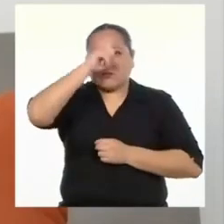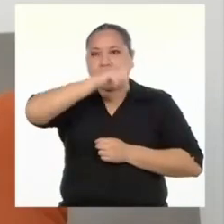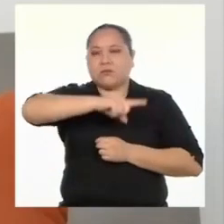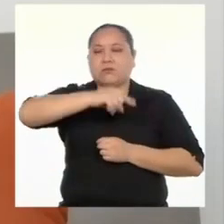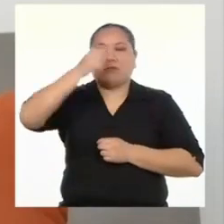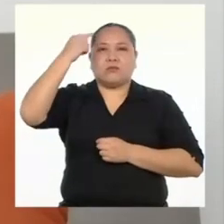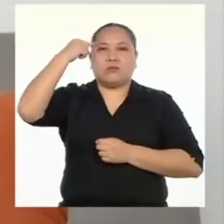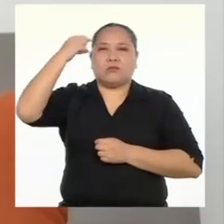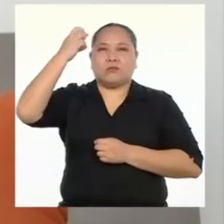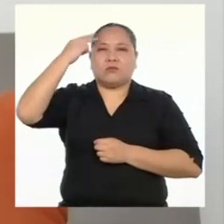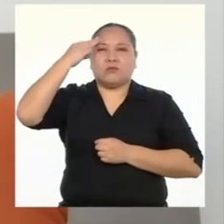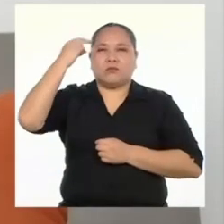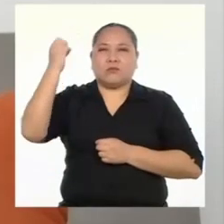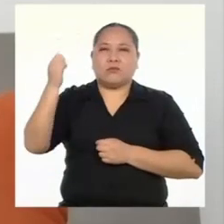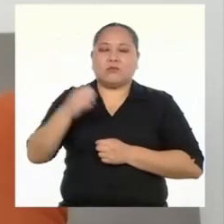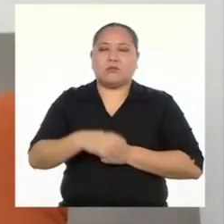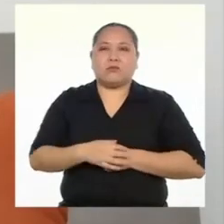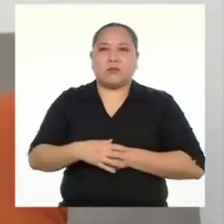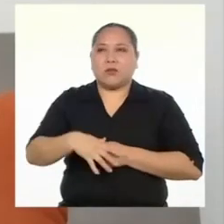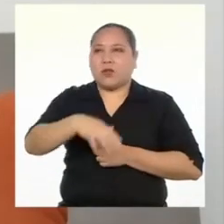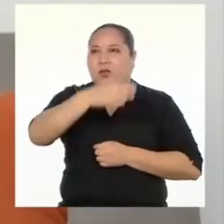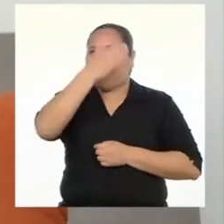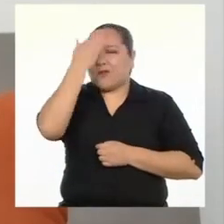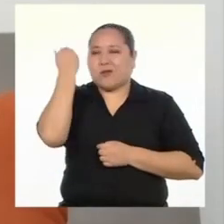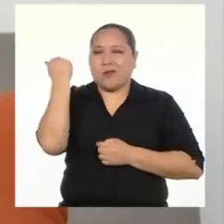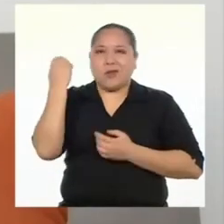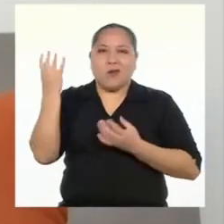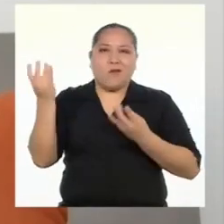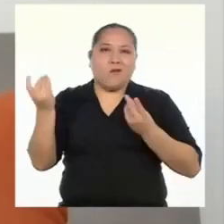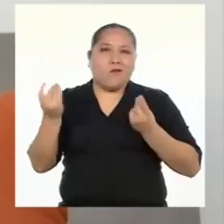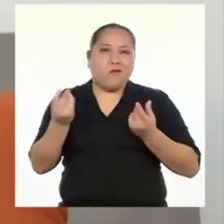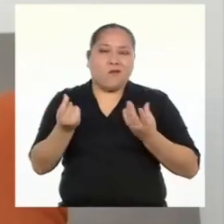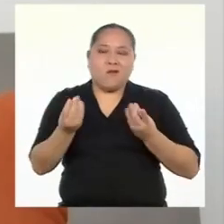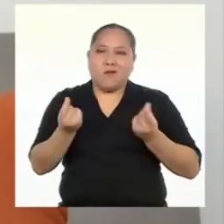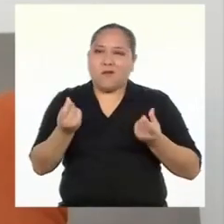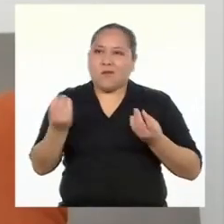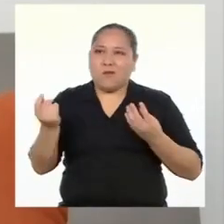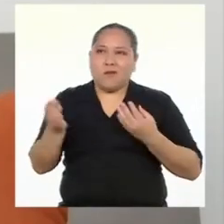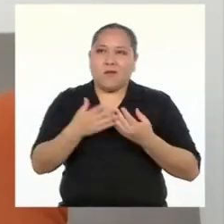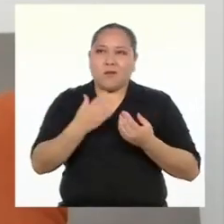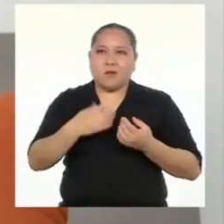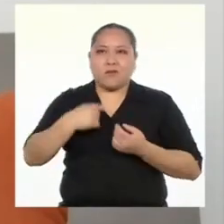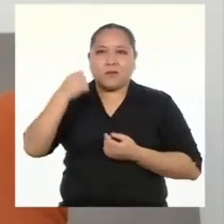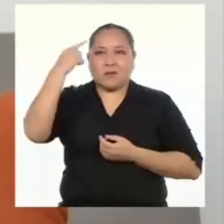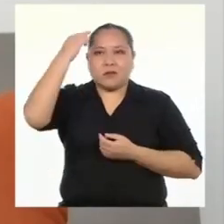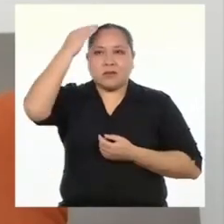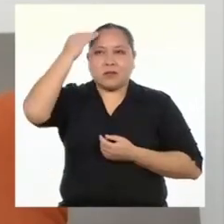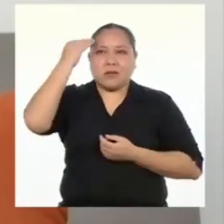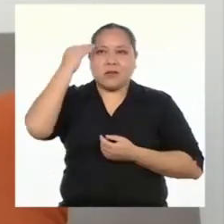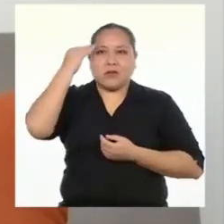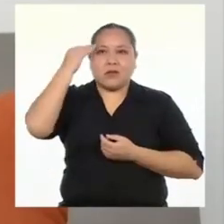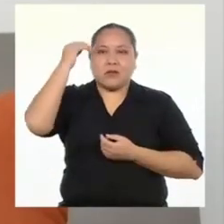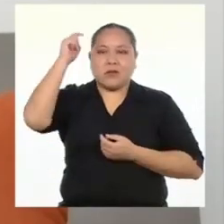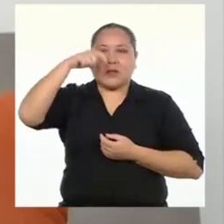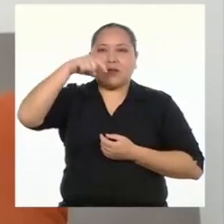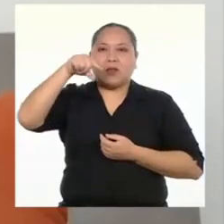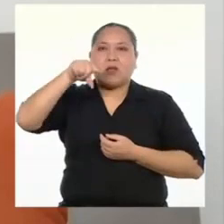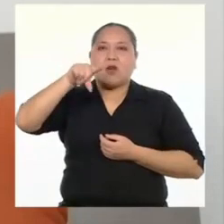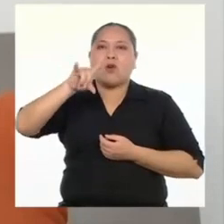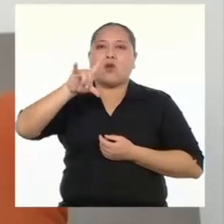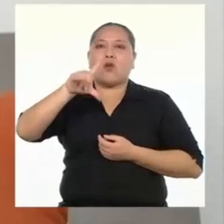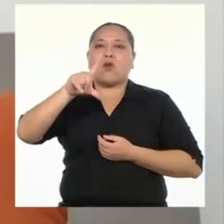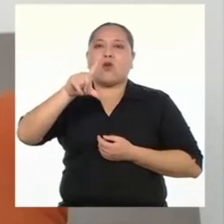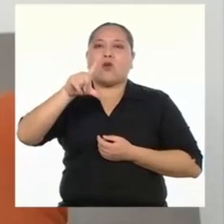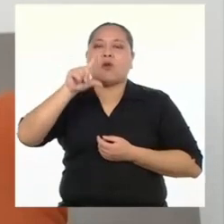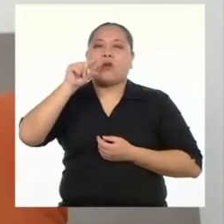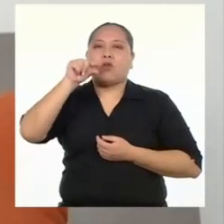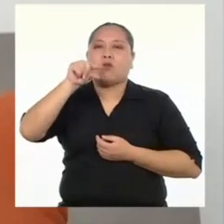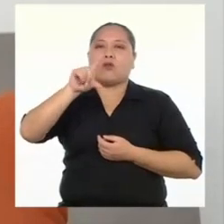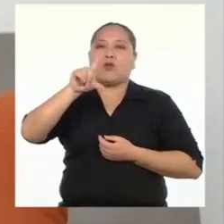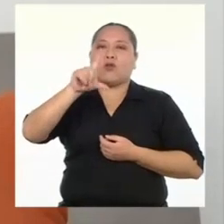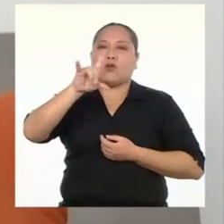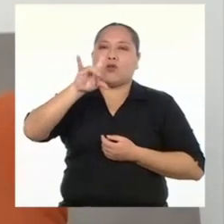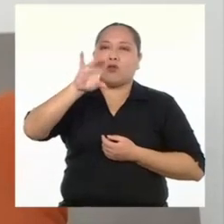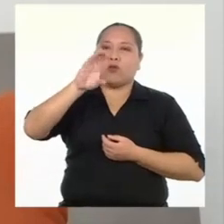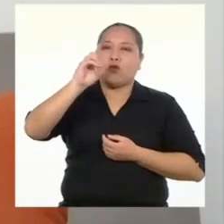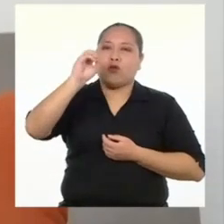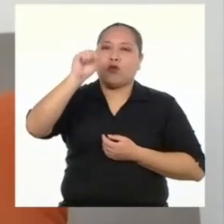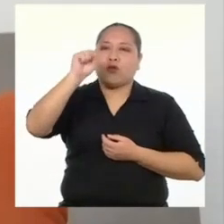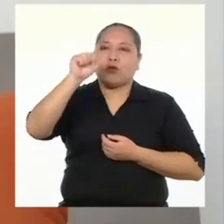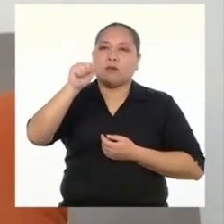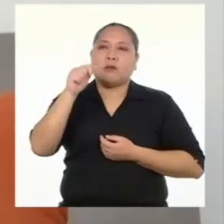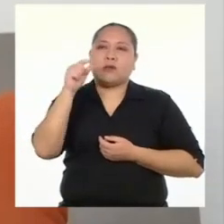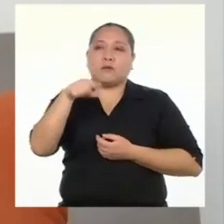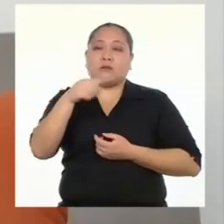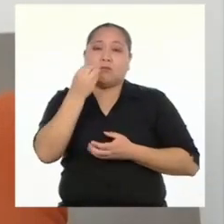dificultades de memoria, olvidarían todo con facilidad, debido a que el cerebro requiere de glucosa y esta es obtenida a través de